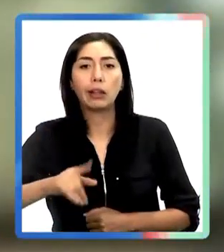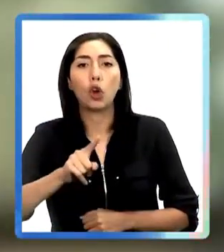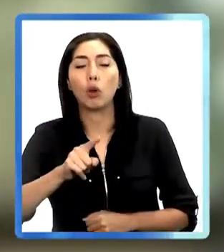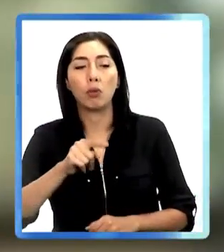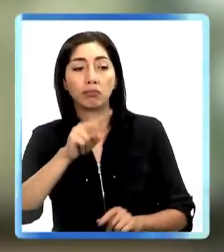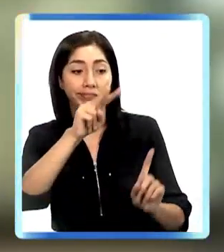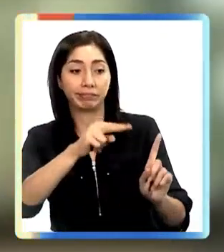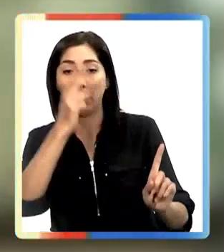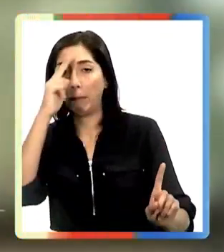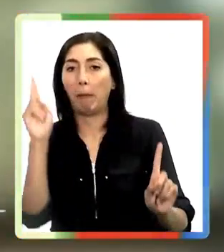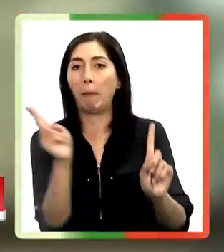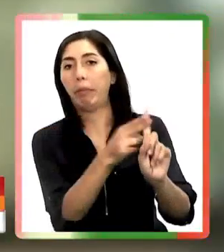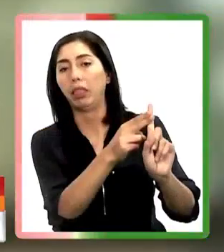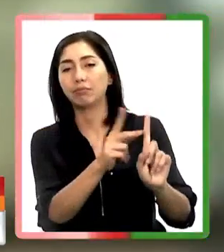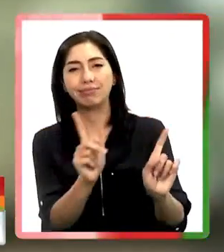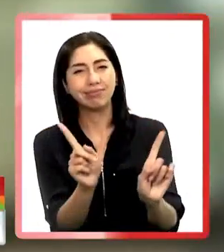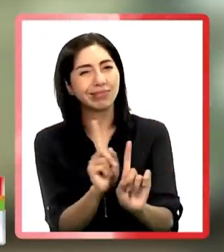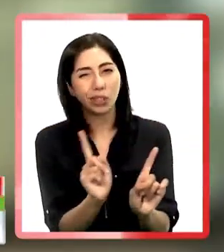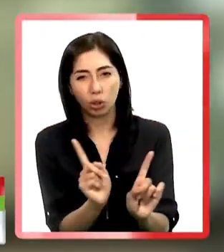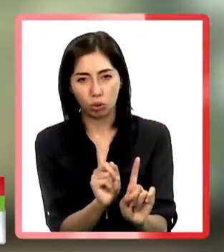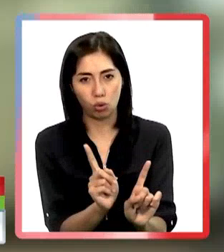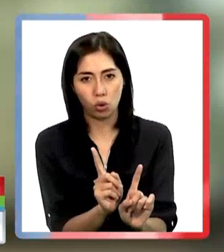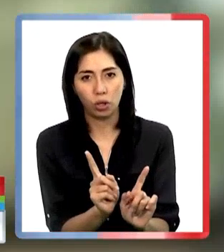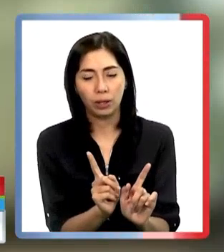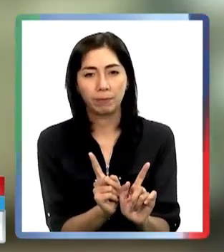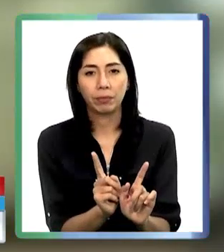no estigmatizar